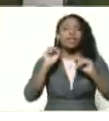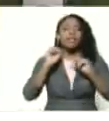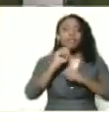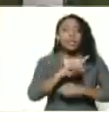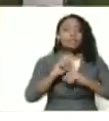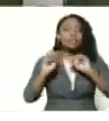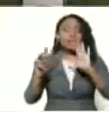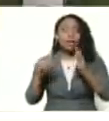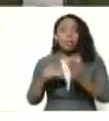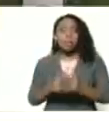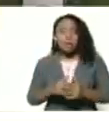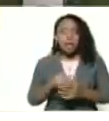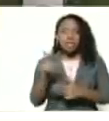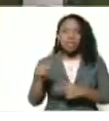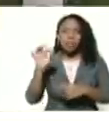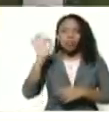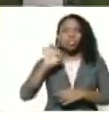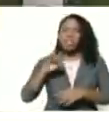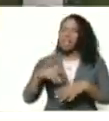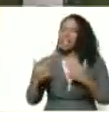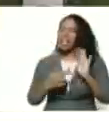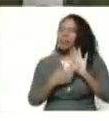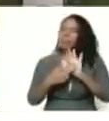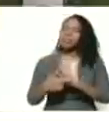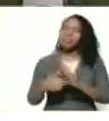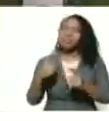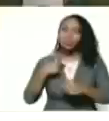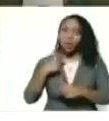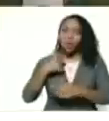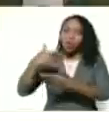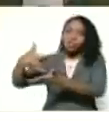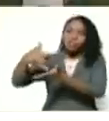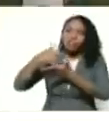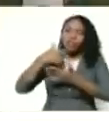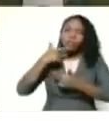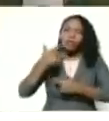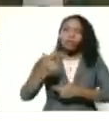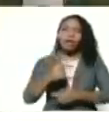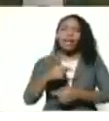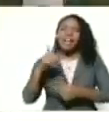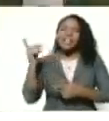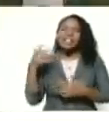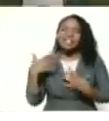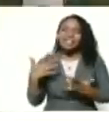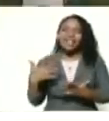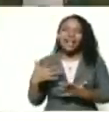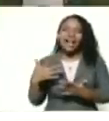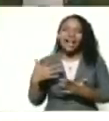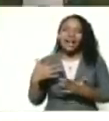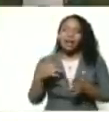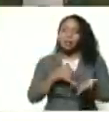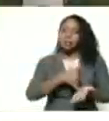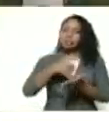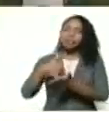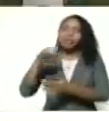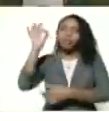17.988. ¿Qué porcentaje representa eso? Doy un premio a quien me lo diga. ¿Qué porcentaje representa